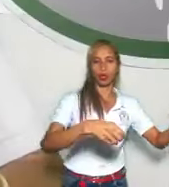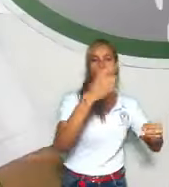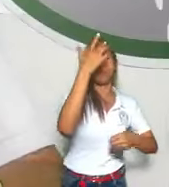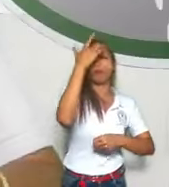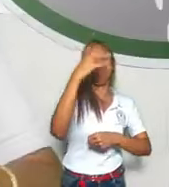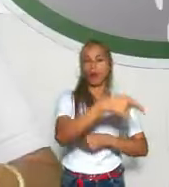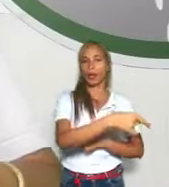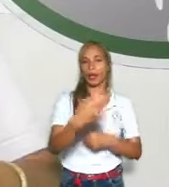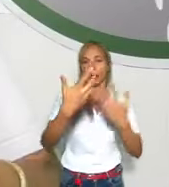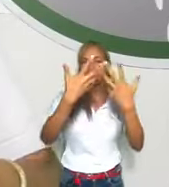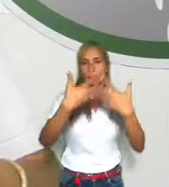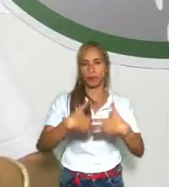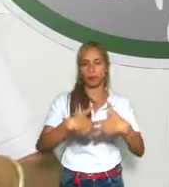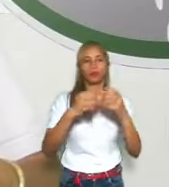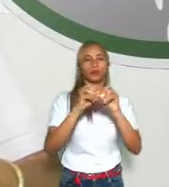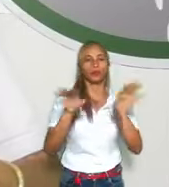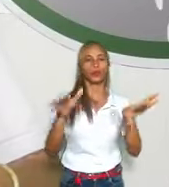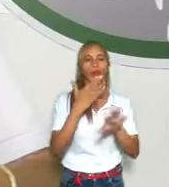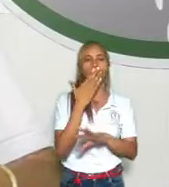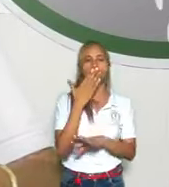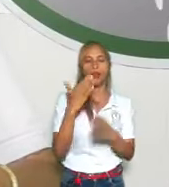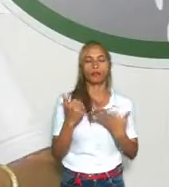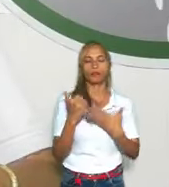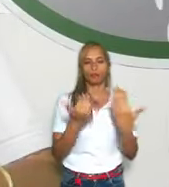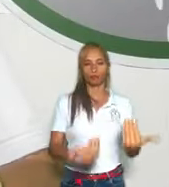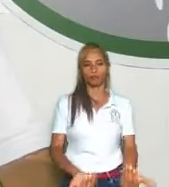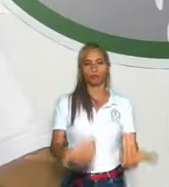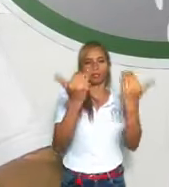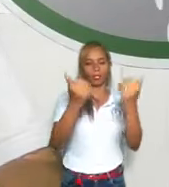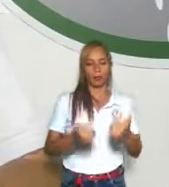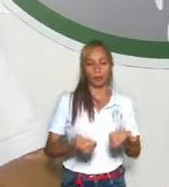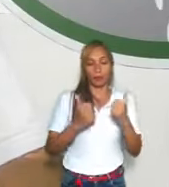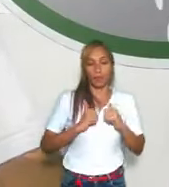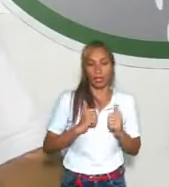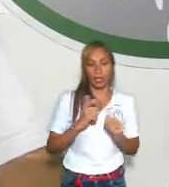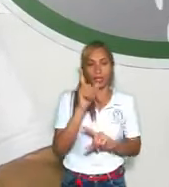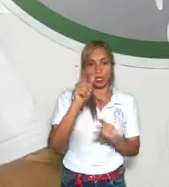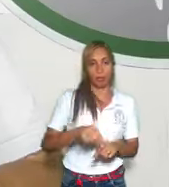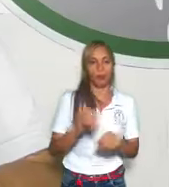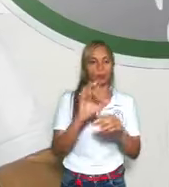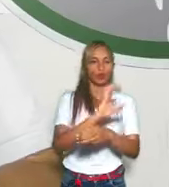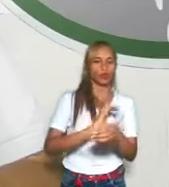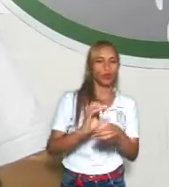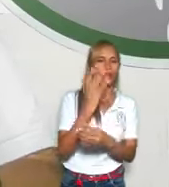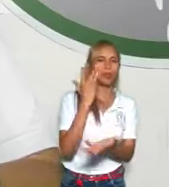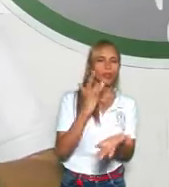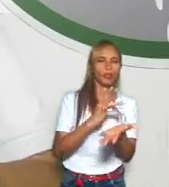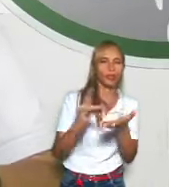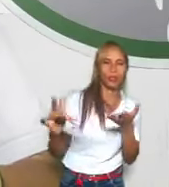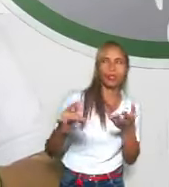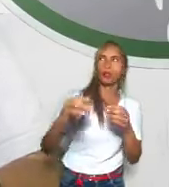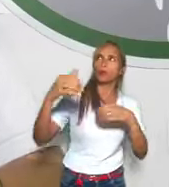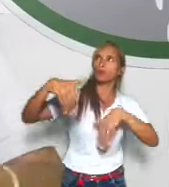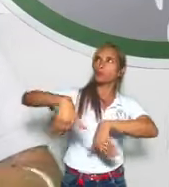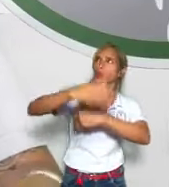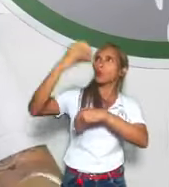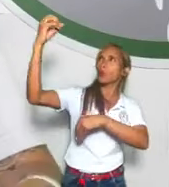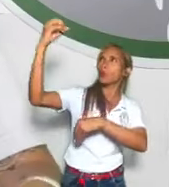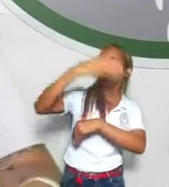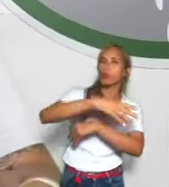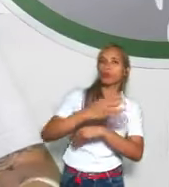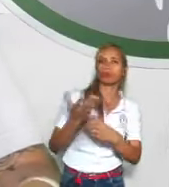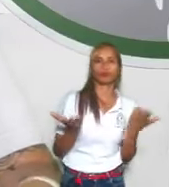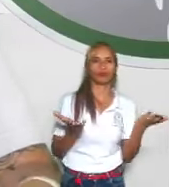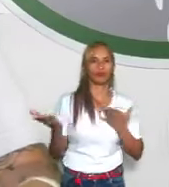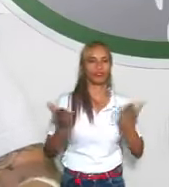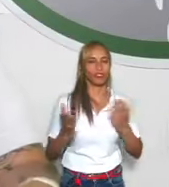a nuestro bienestar y también pues a tener una ciudad limpia, iluminada y con buenos servicios públicos.